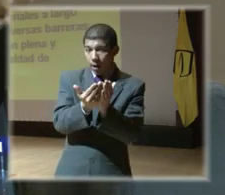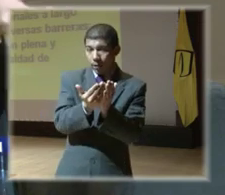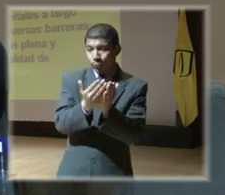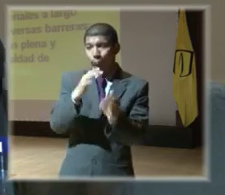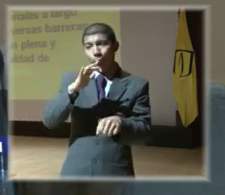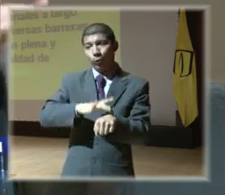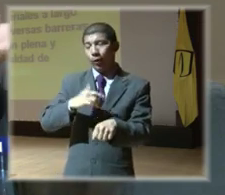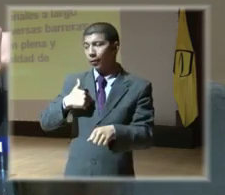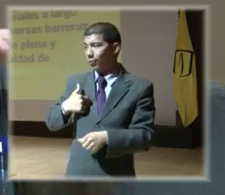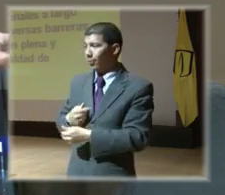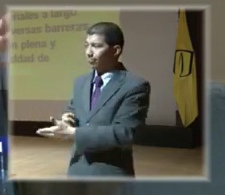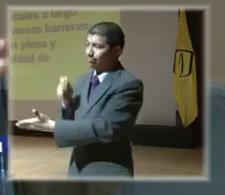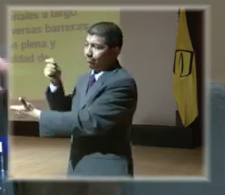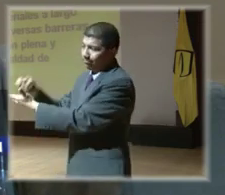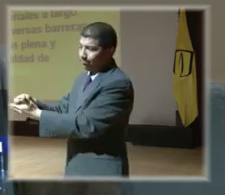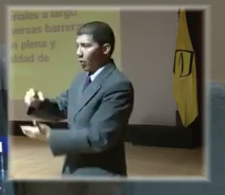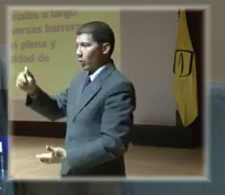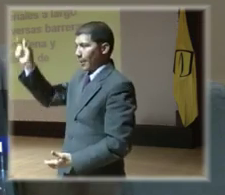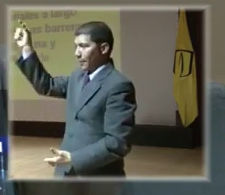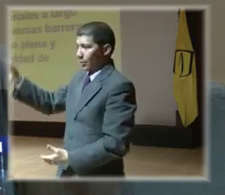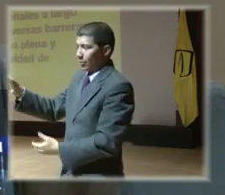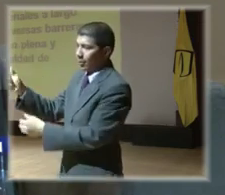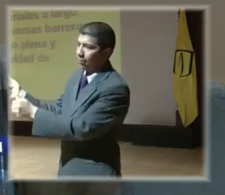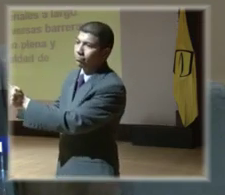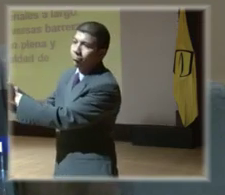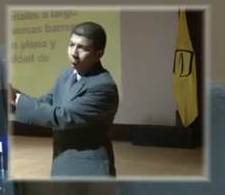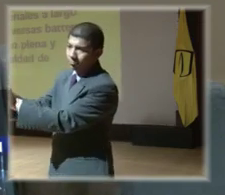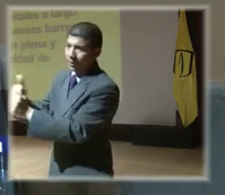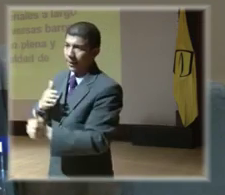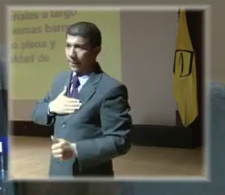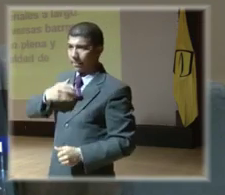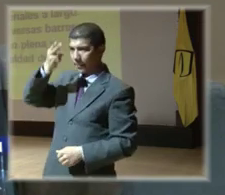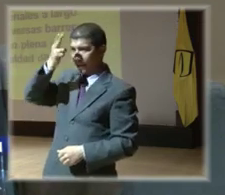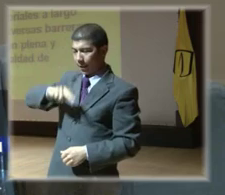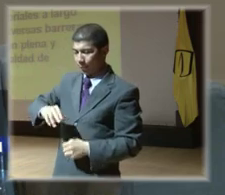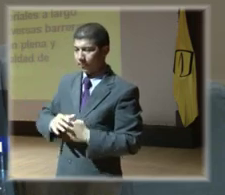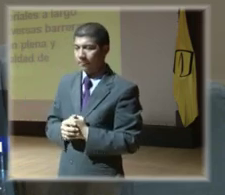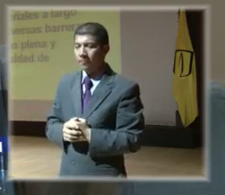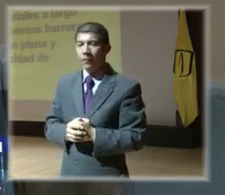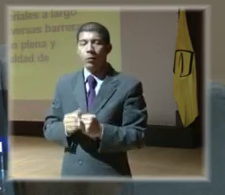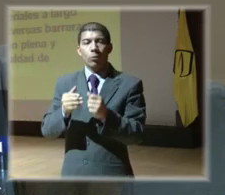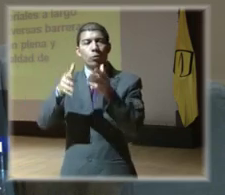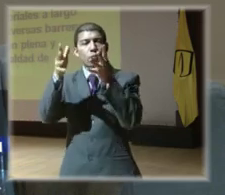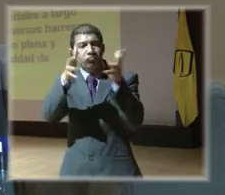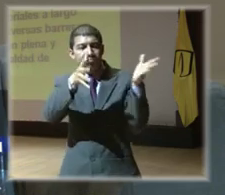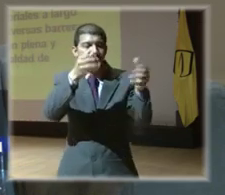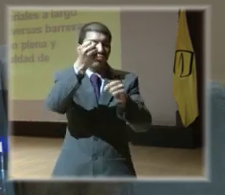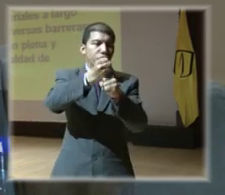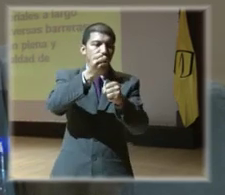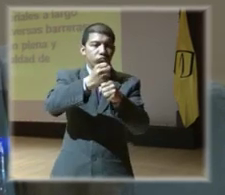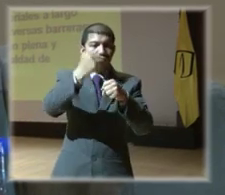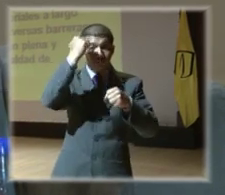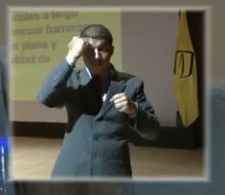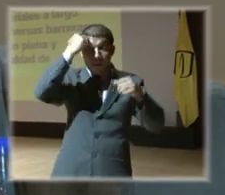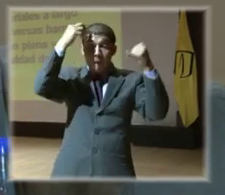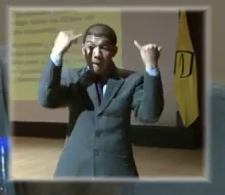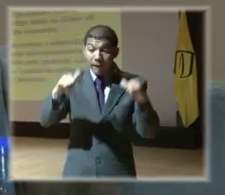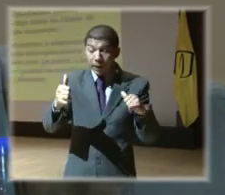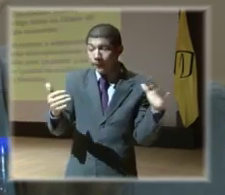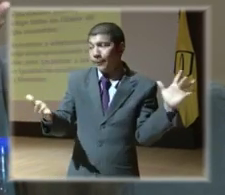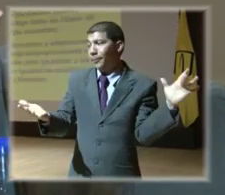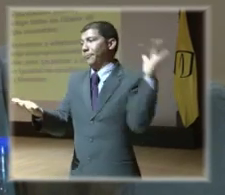pagaba a una persona para que cuide a su hijo, pero que luego cuando regresaba la cuidadora era ella. Y que como trabajaba en un